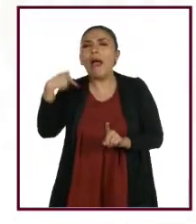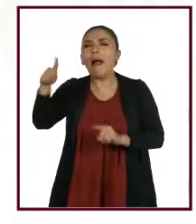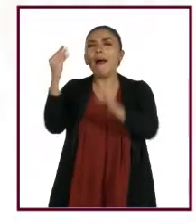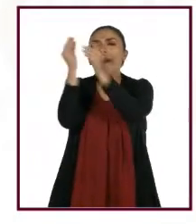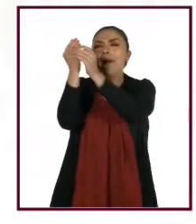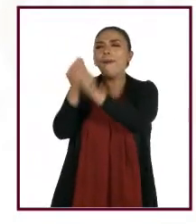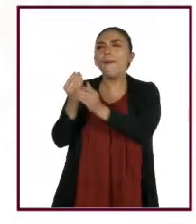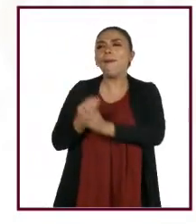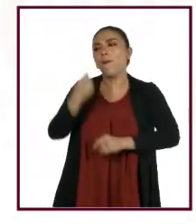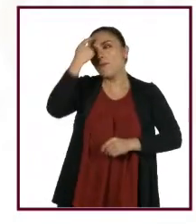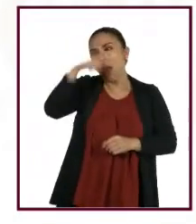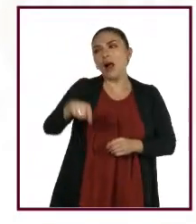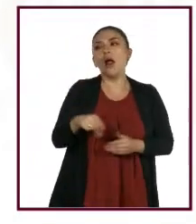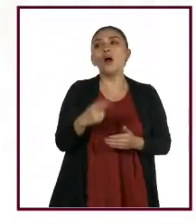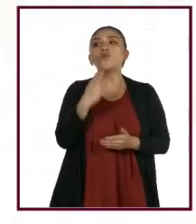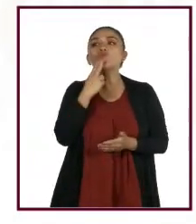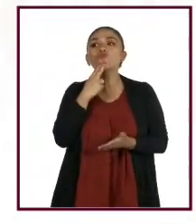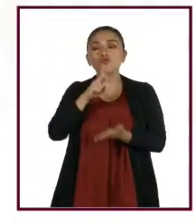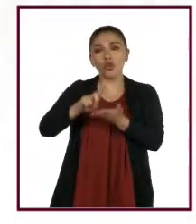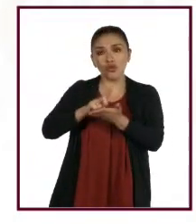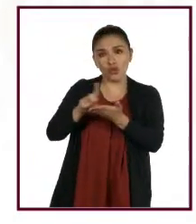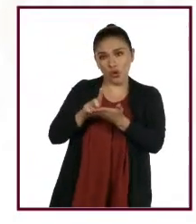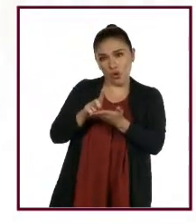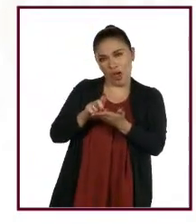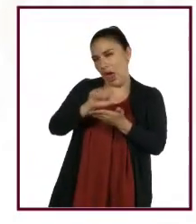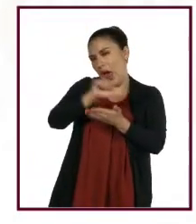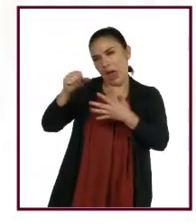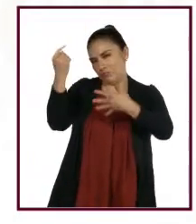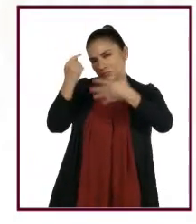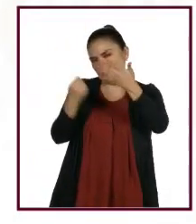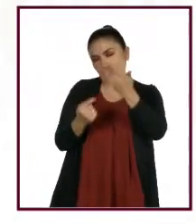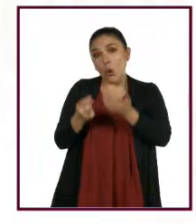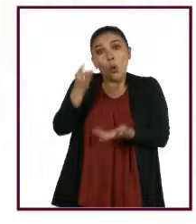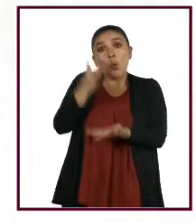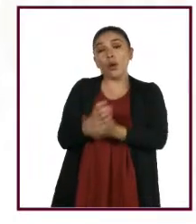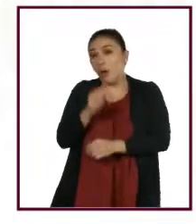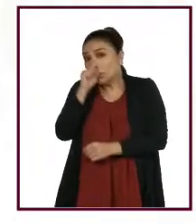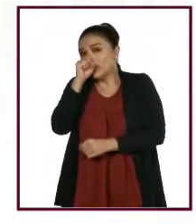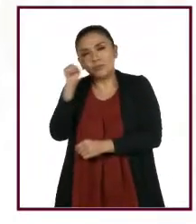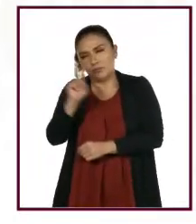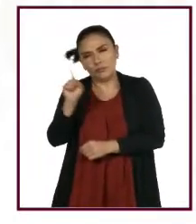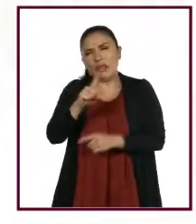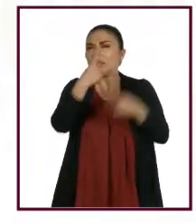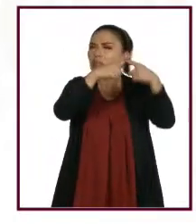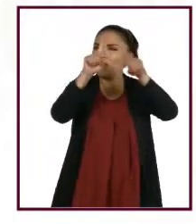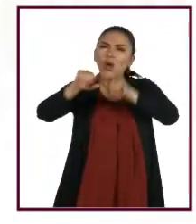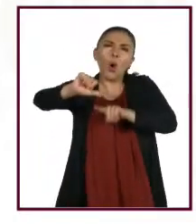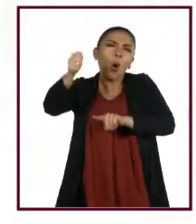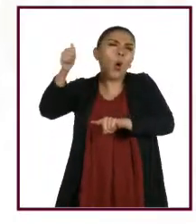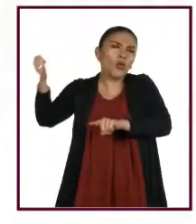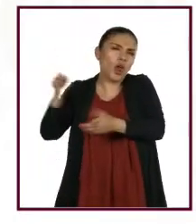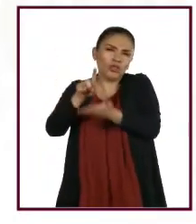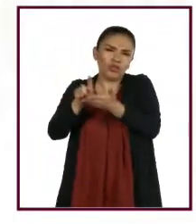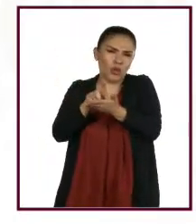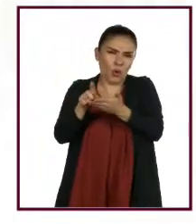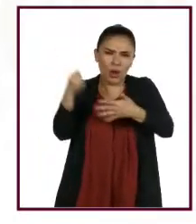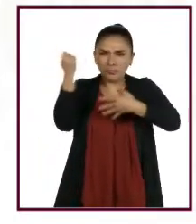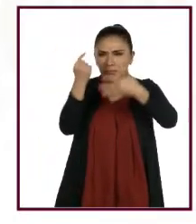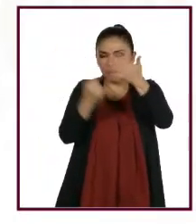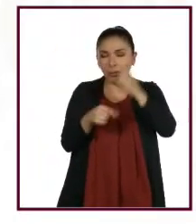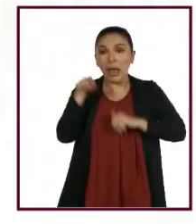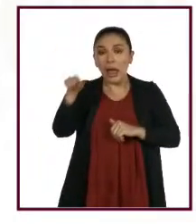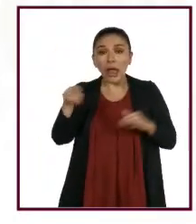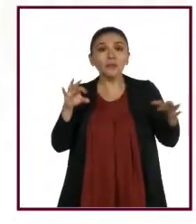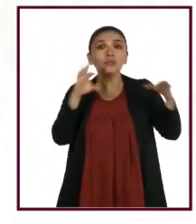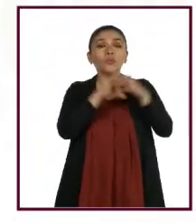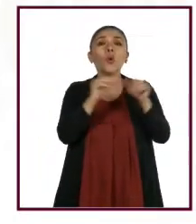con el consumo de alguna sustancia, no específicamente de inhalables, sino de alguna otra sustancia y su relación con